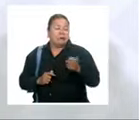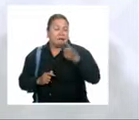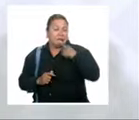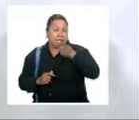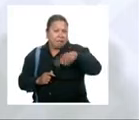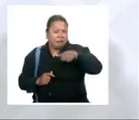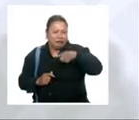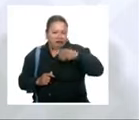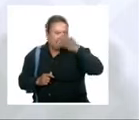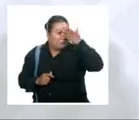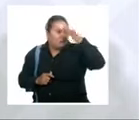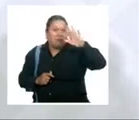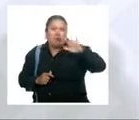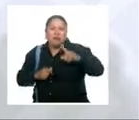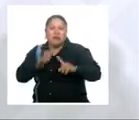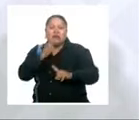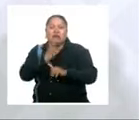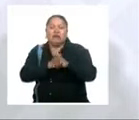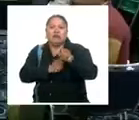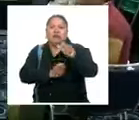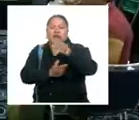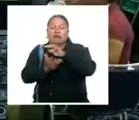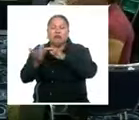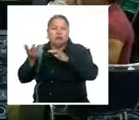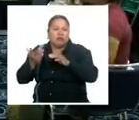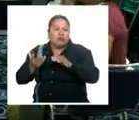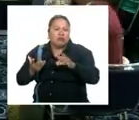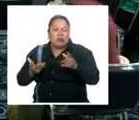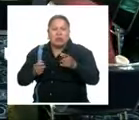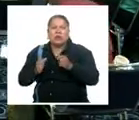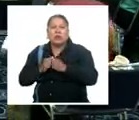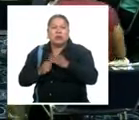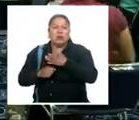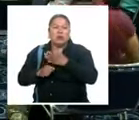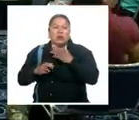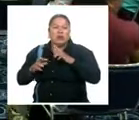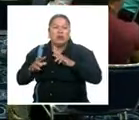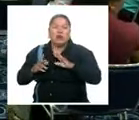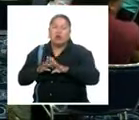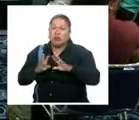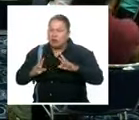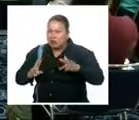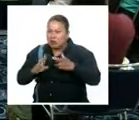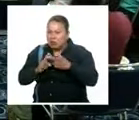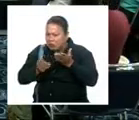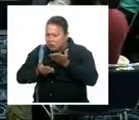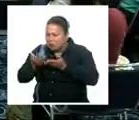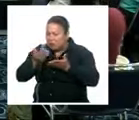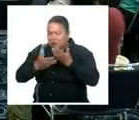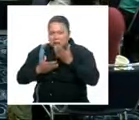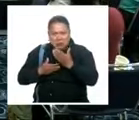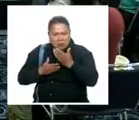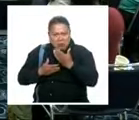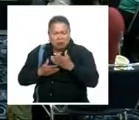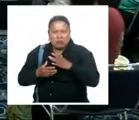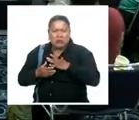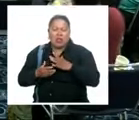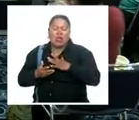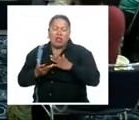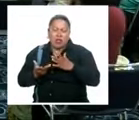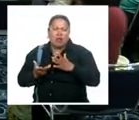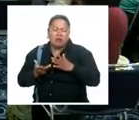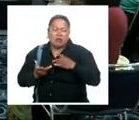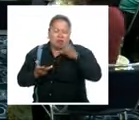desconocen la realidad y el buen ánimo y la buena relación que hay entre nuestros dos